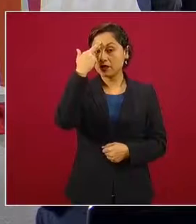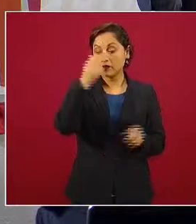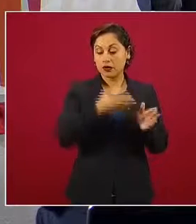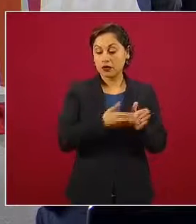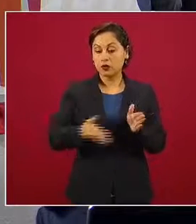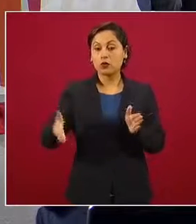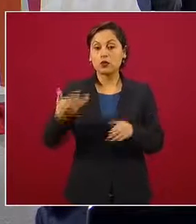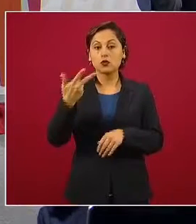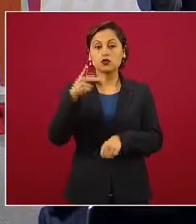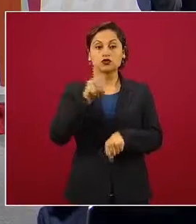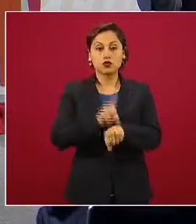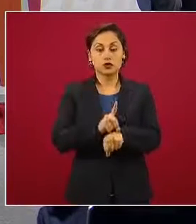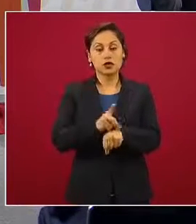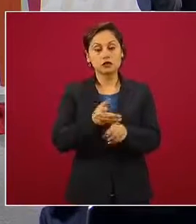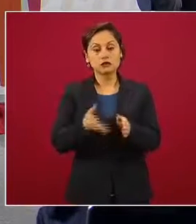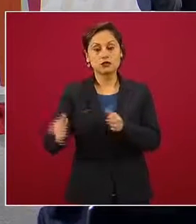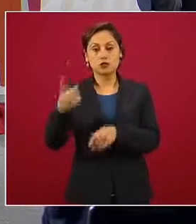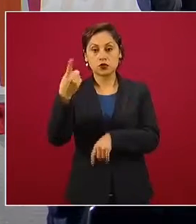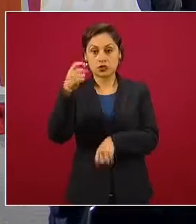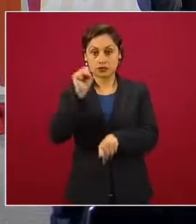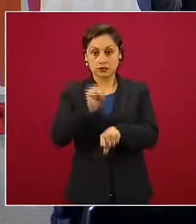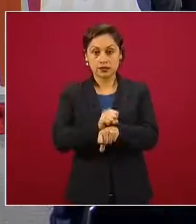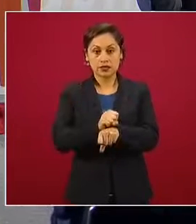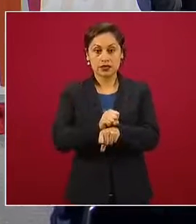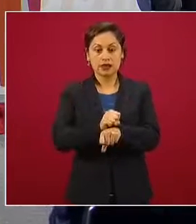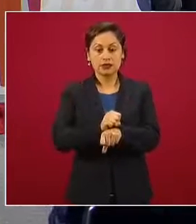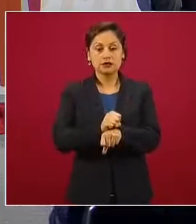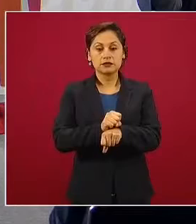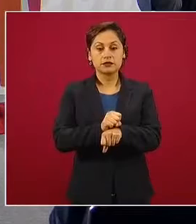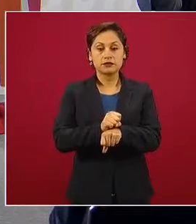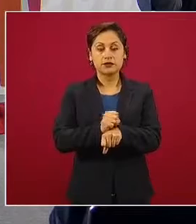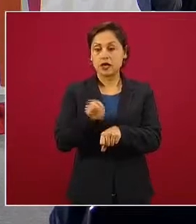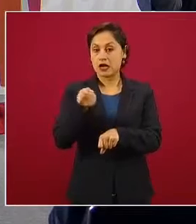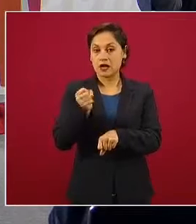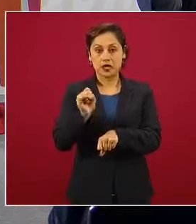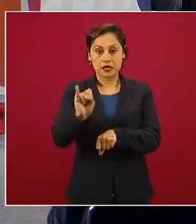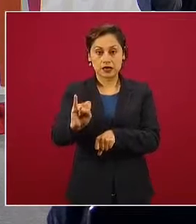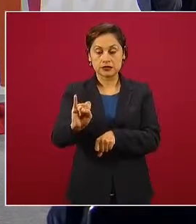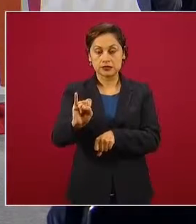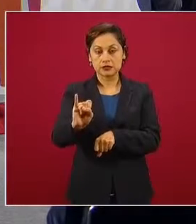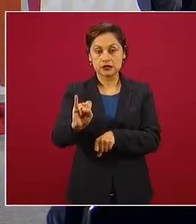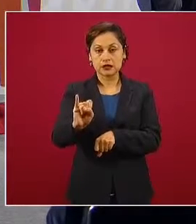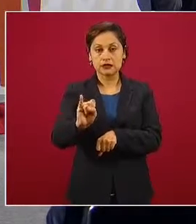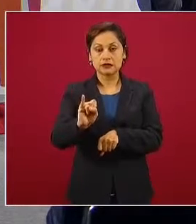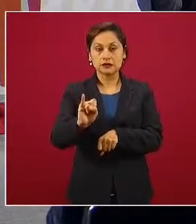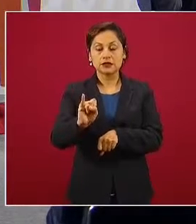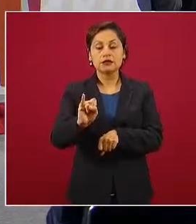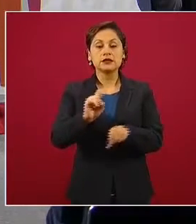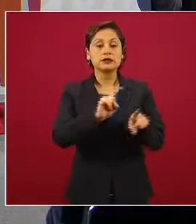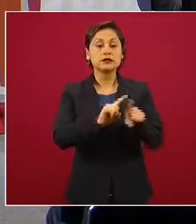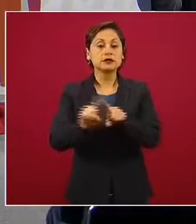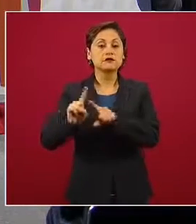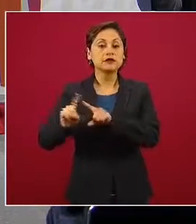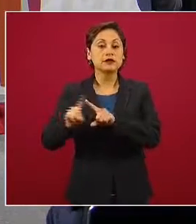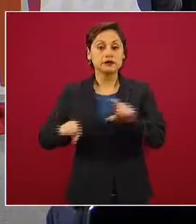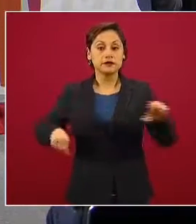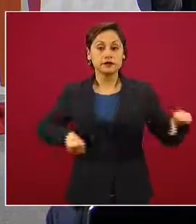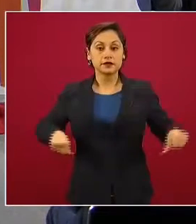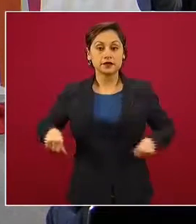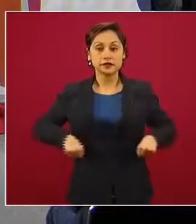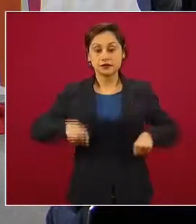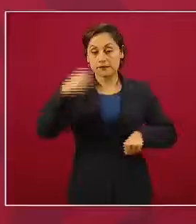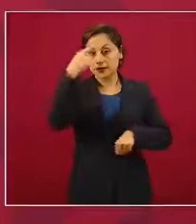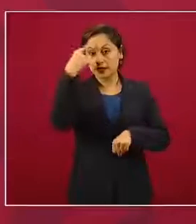semana, con este planteamiento de las actividades de